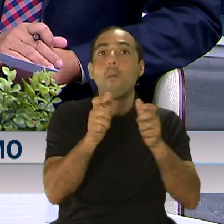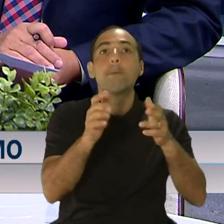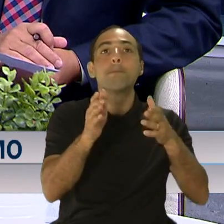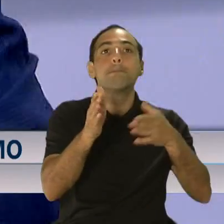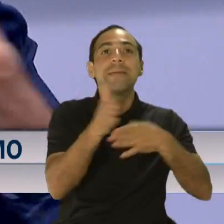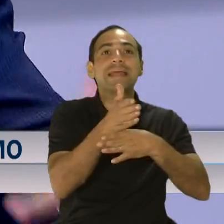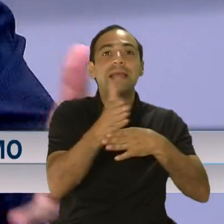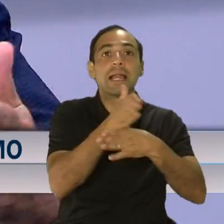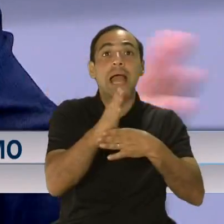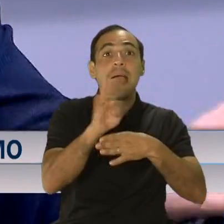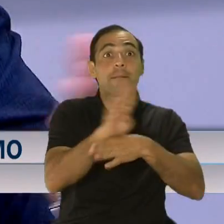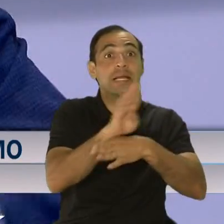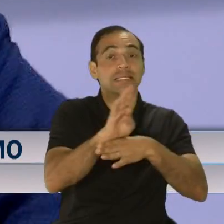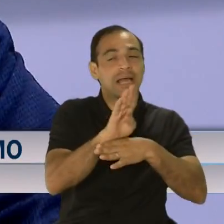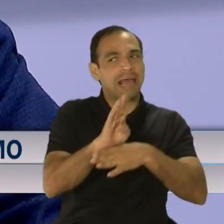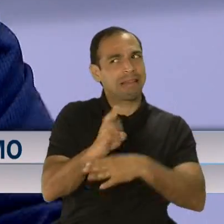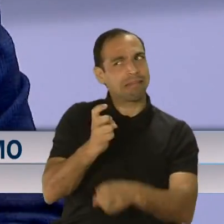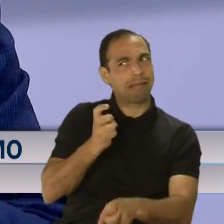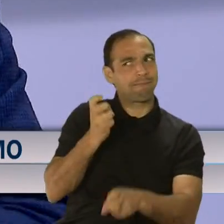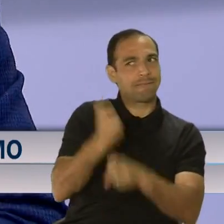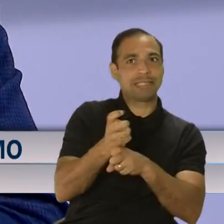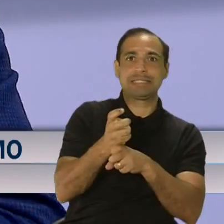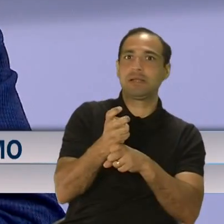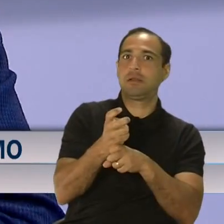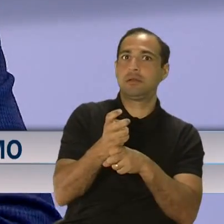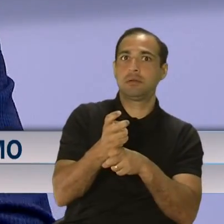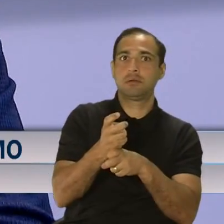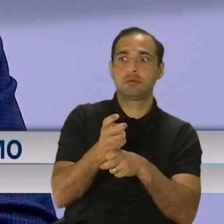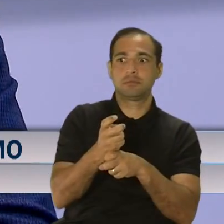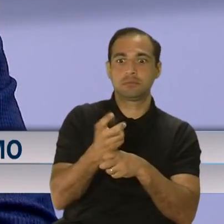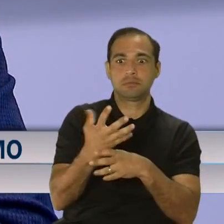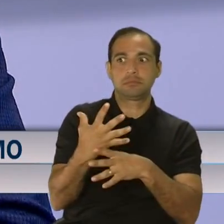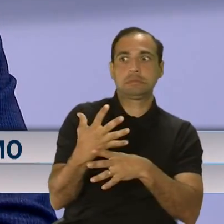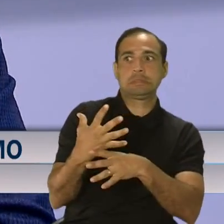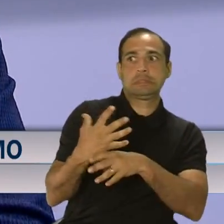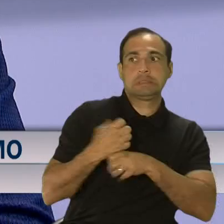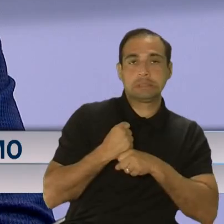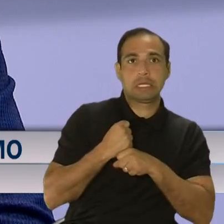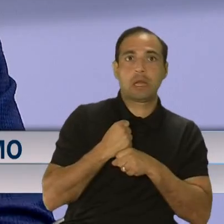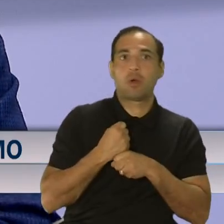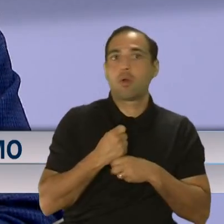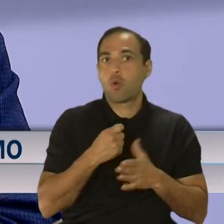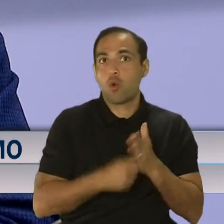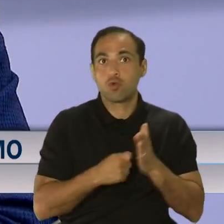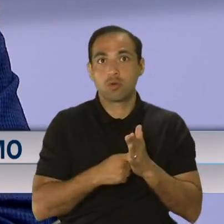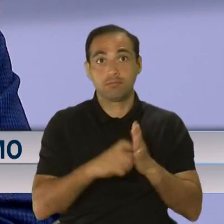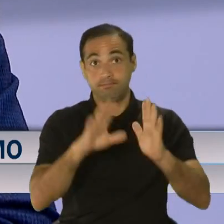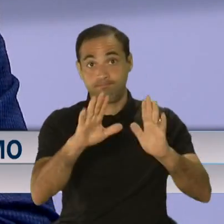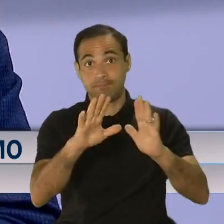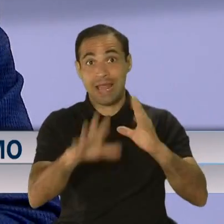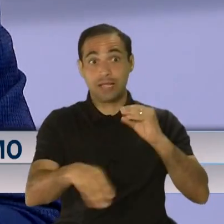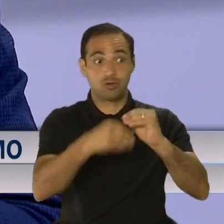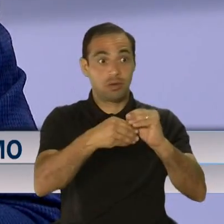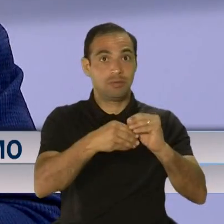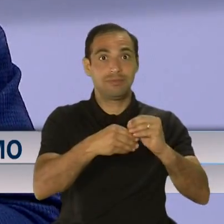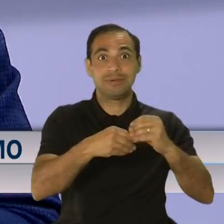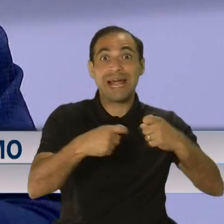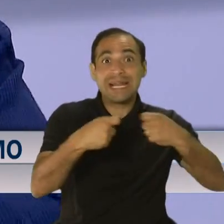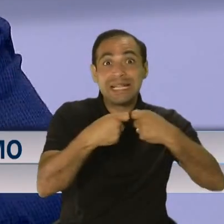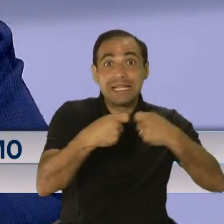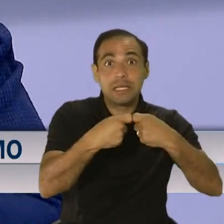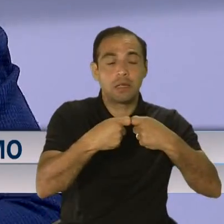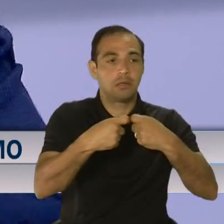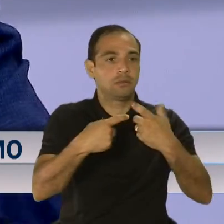Y recuerden, y acabo de ver la noticia, el asunto de la energía eléctrica, la infraestructura, el agua, hay otros